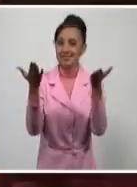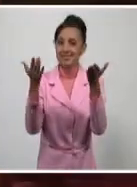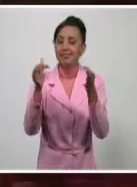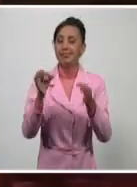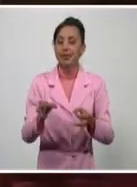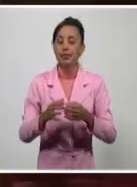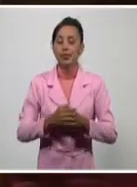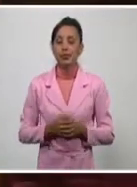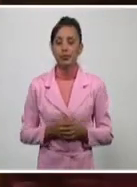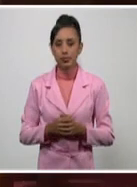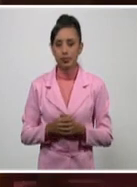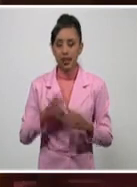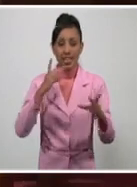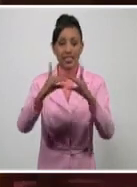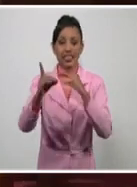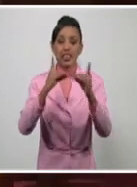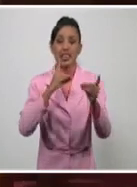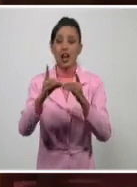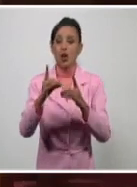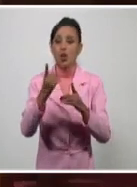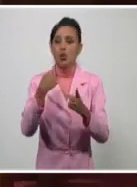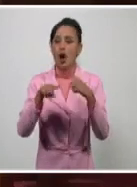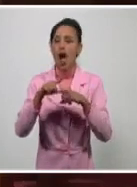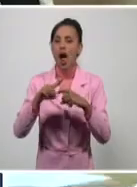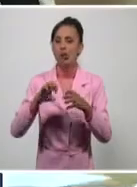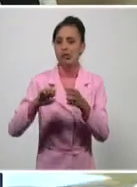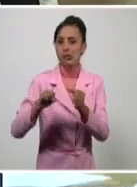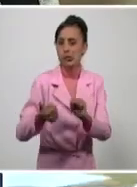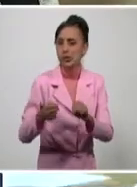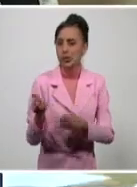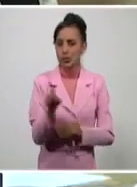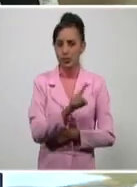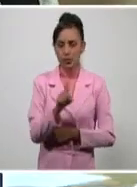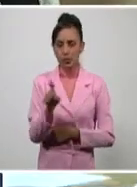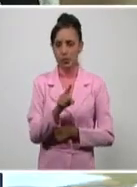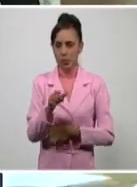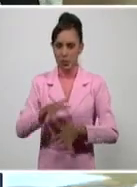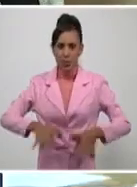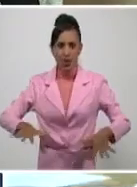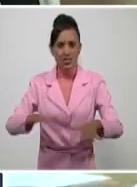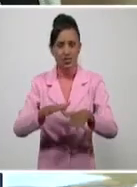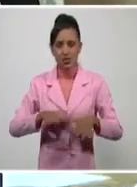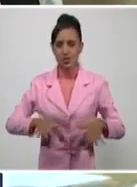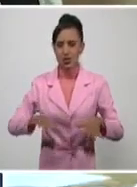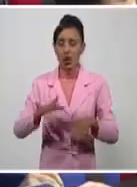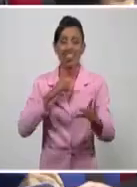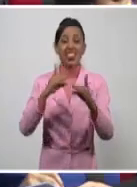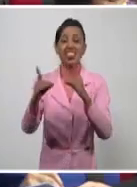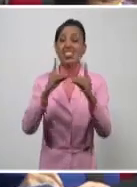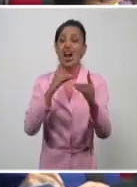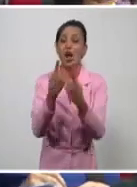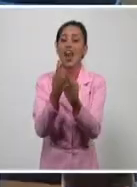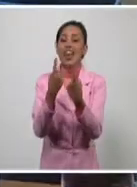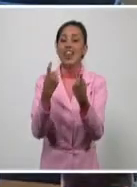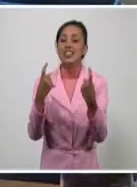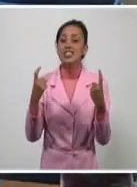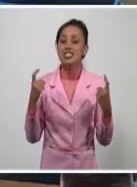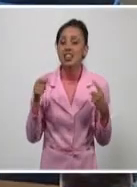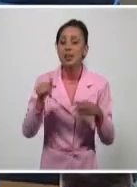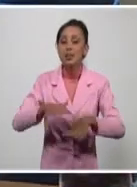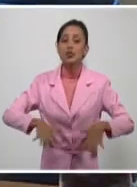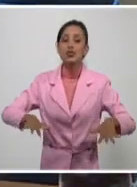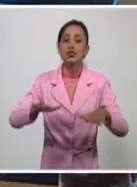mayor. El diálogo no es una construcción forzada, ni siquiera por las circunstancias. El diálogo es una necesidad en las